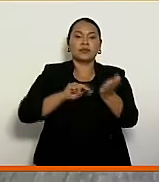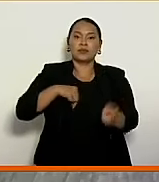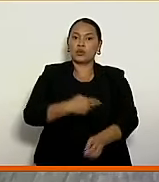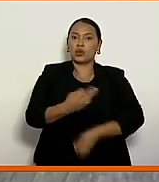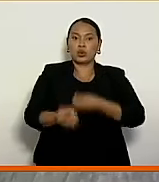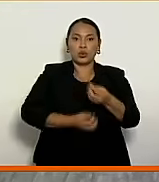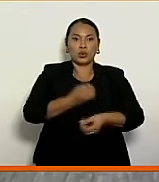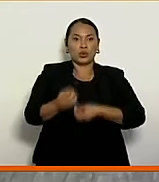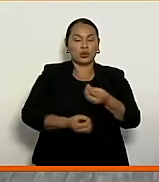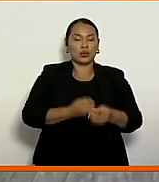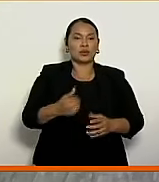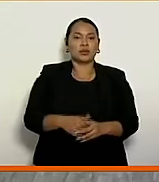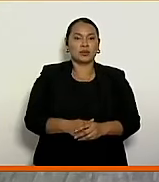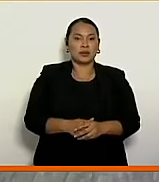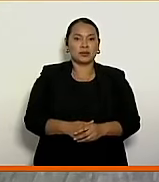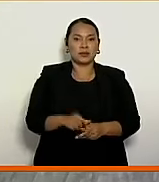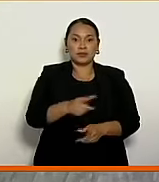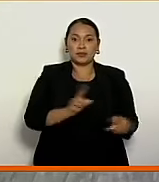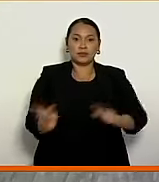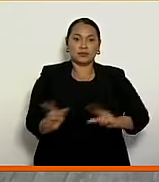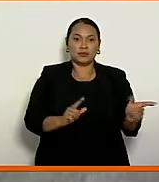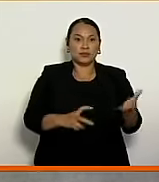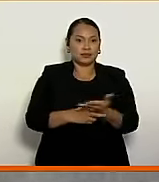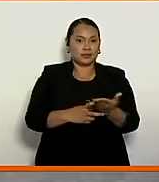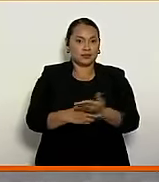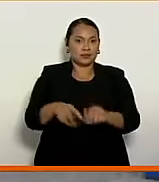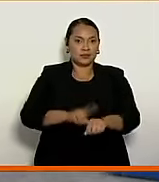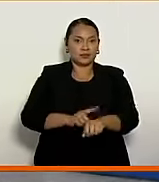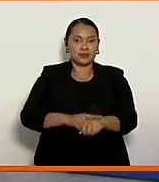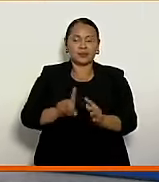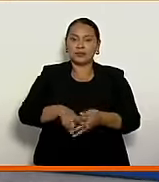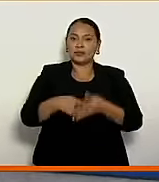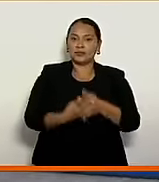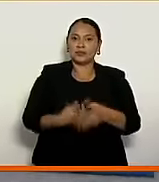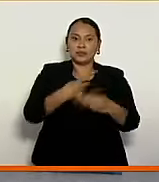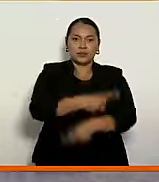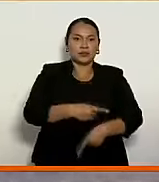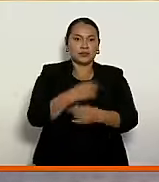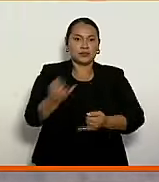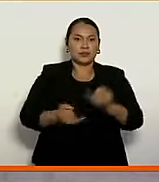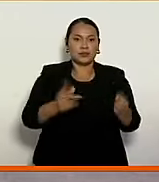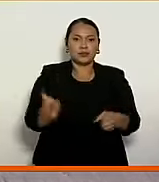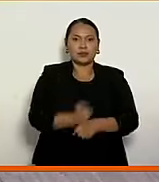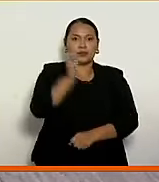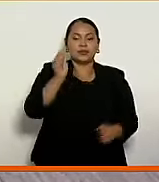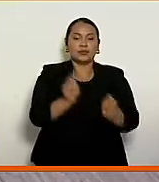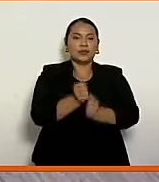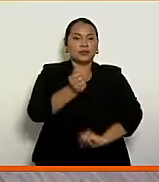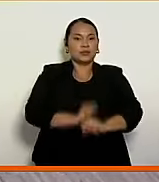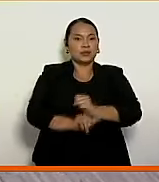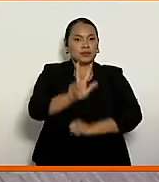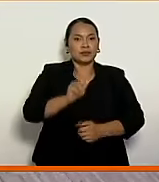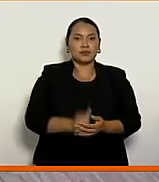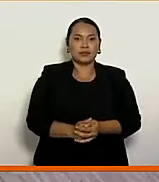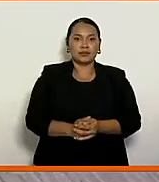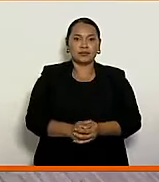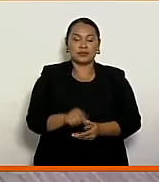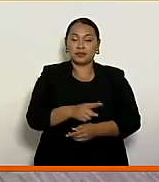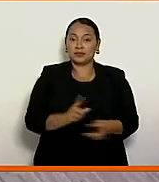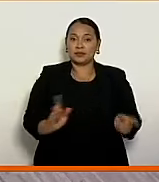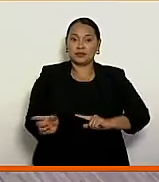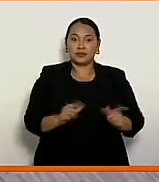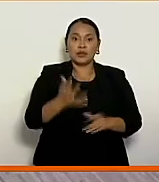nuestros sorteos. Tengan ese boleto en mano porque comenzamos la diversión pegando y ganando con Pega 3. Te deseo mucha suerte